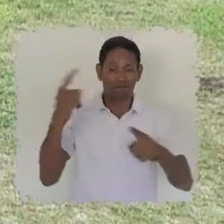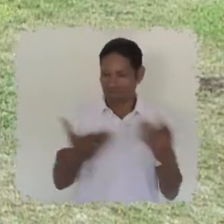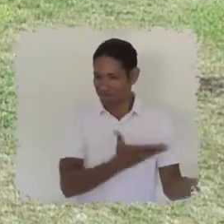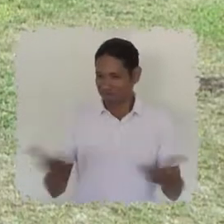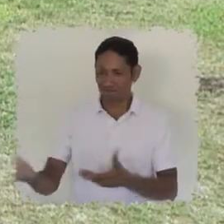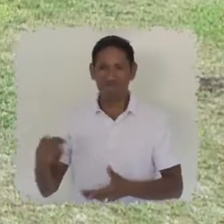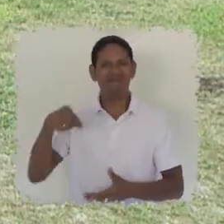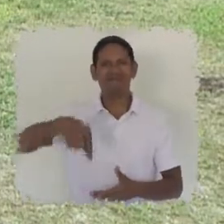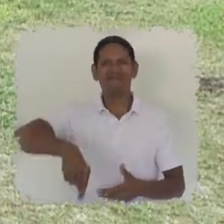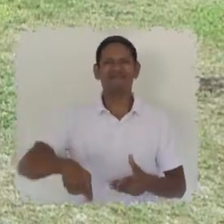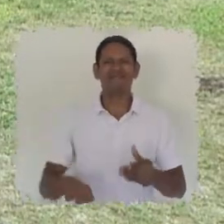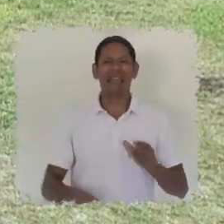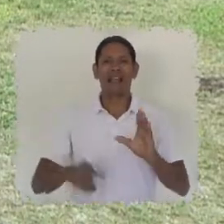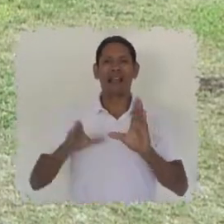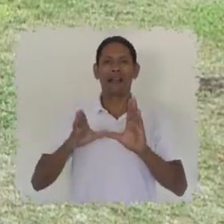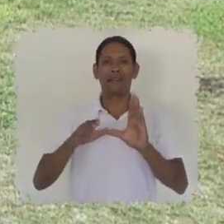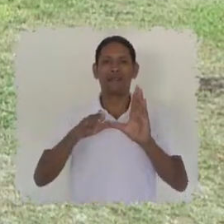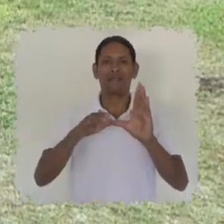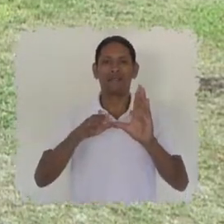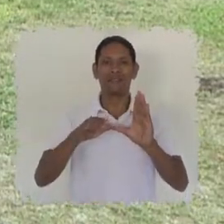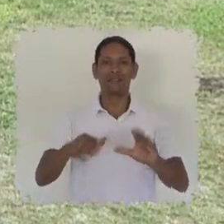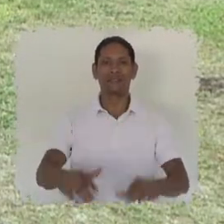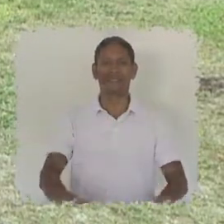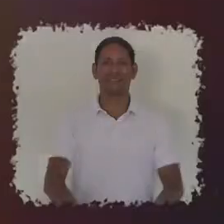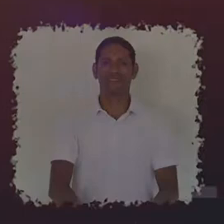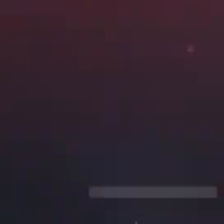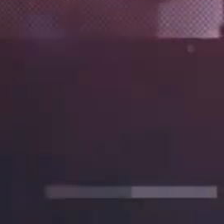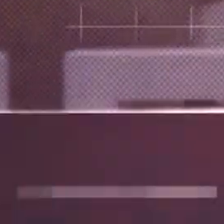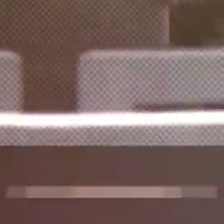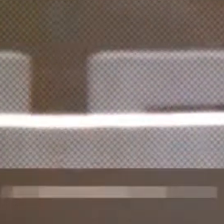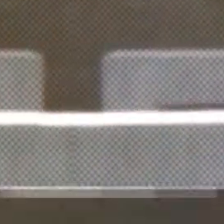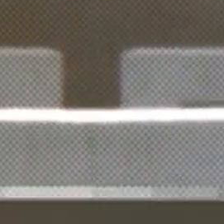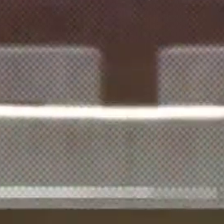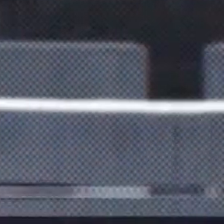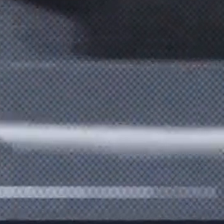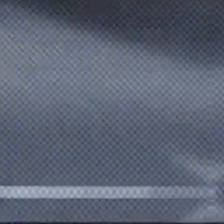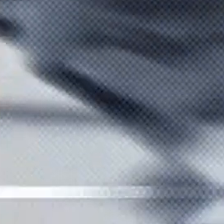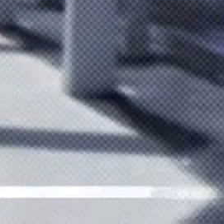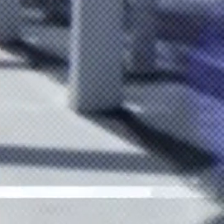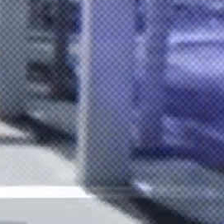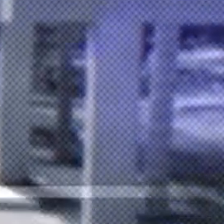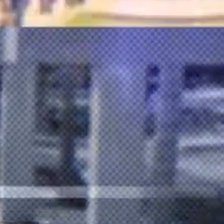Amigos, bienvenidos. Esto es El Campus TV.